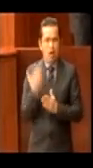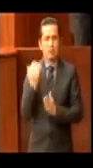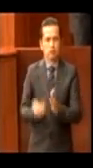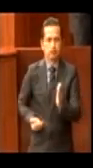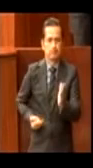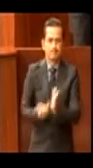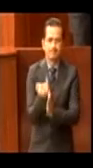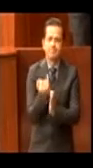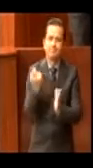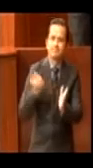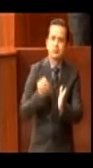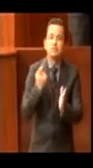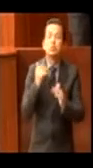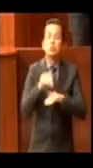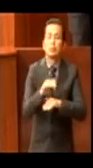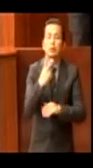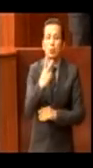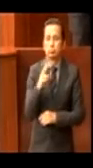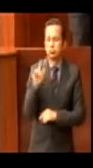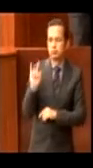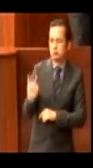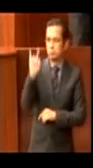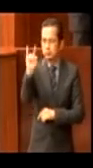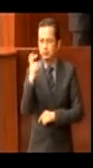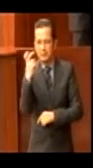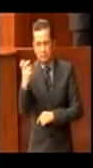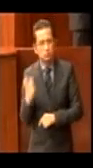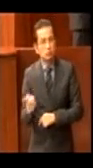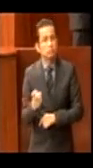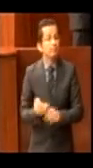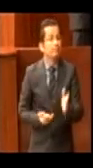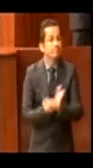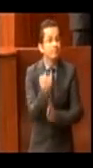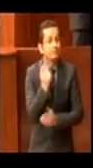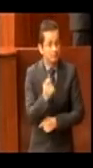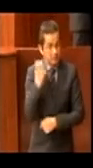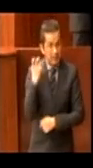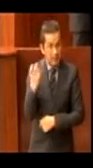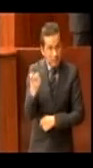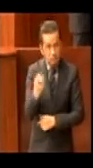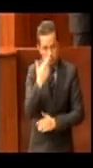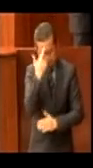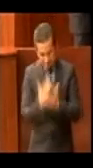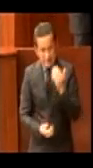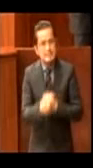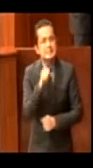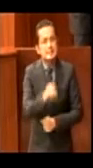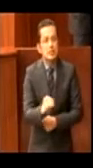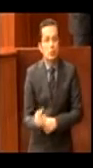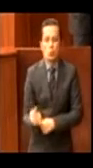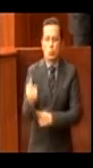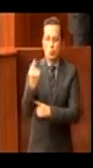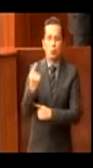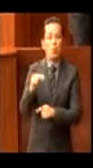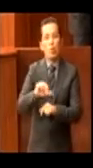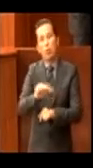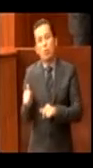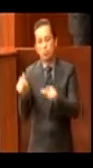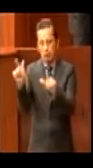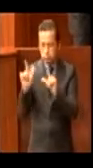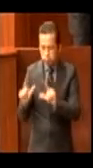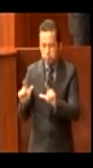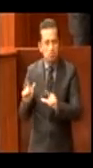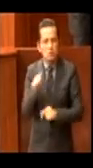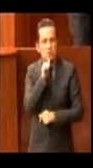espectaculares que se denuncian y resolvió que la infracción fue existente por uno de ellos en tanto no se acreditó la